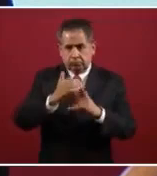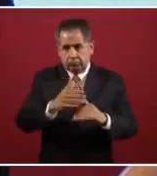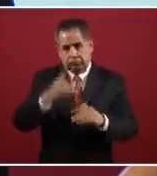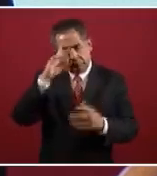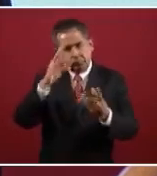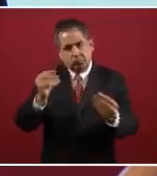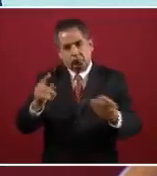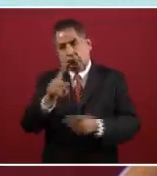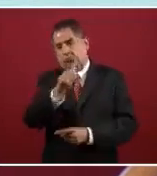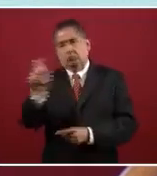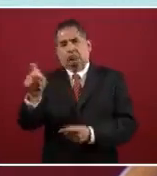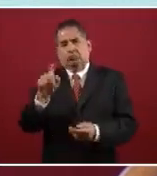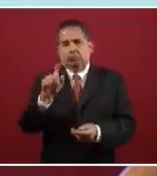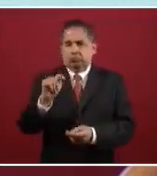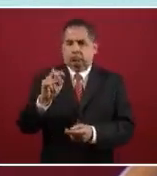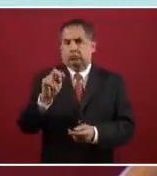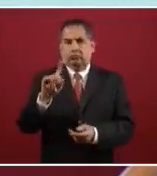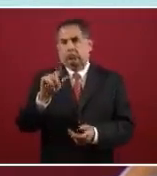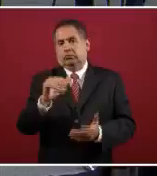bastante.